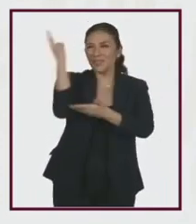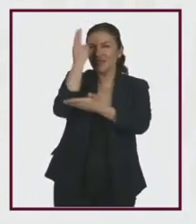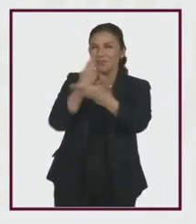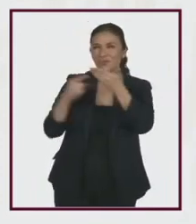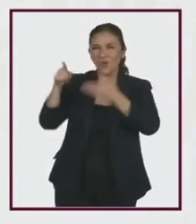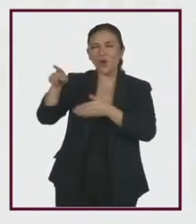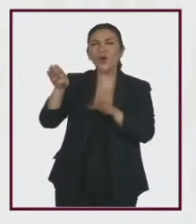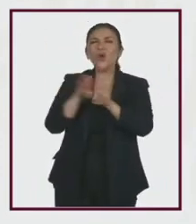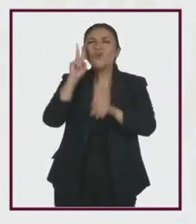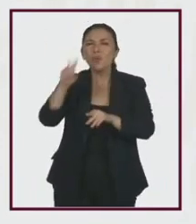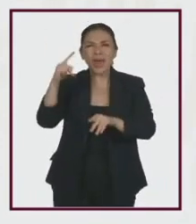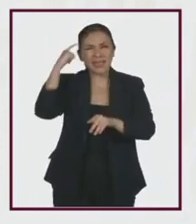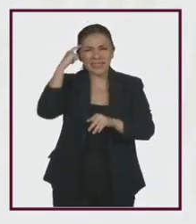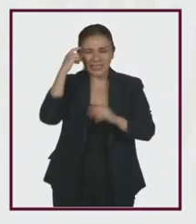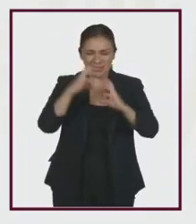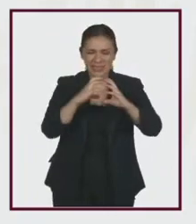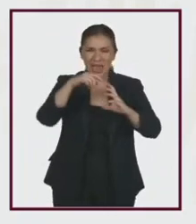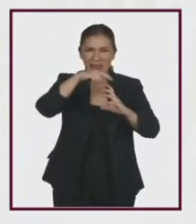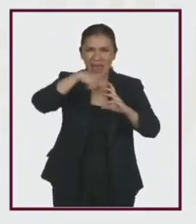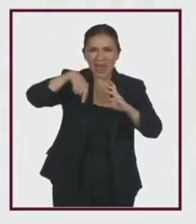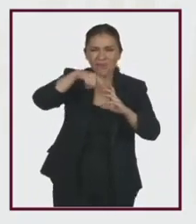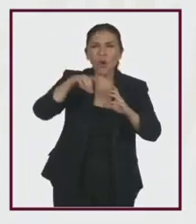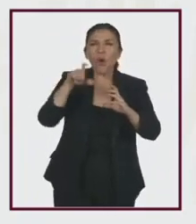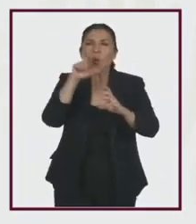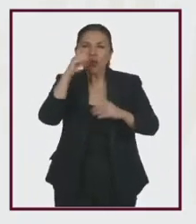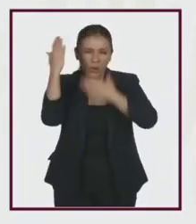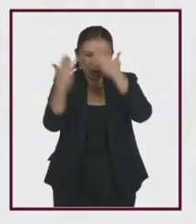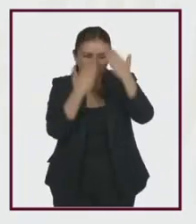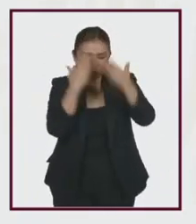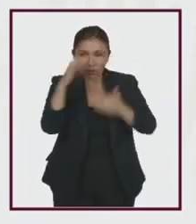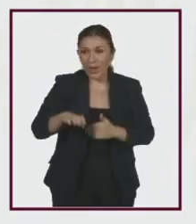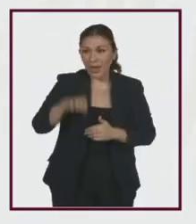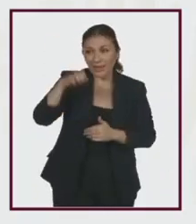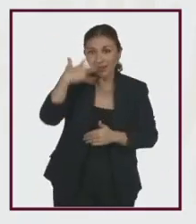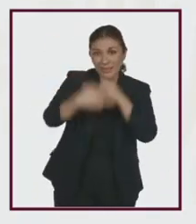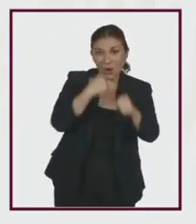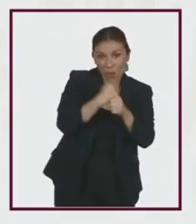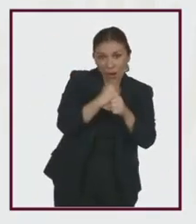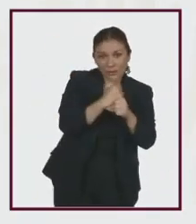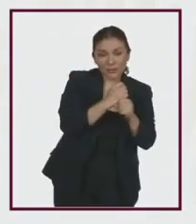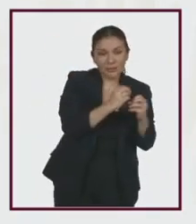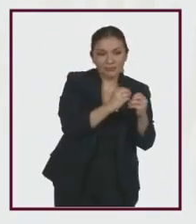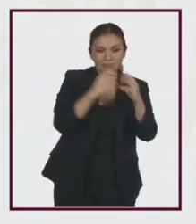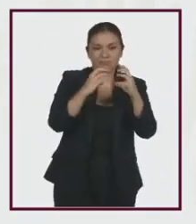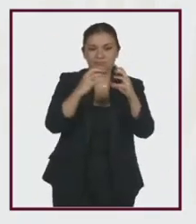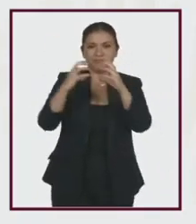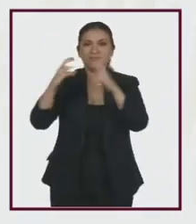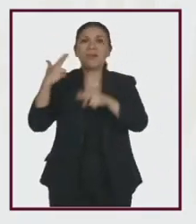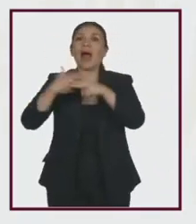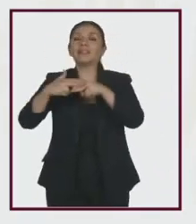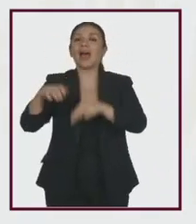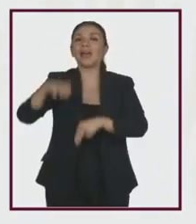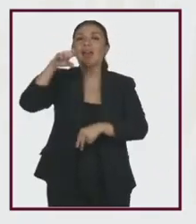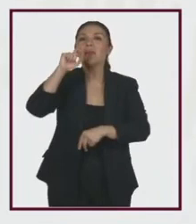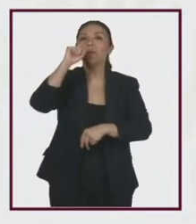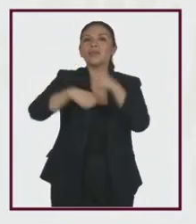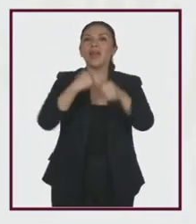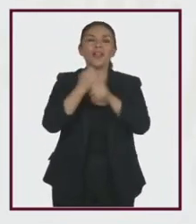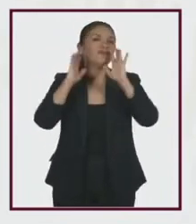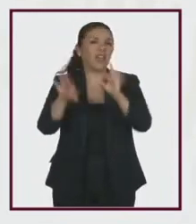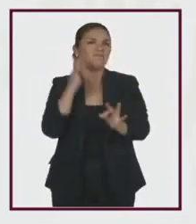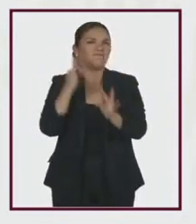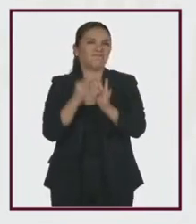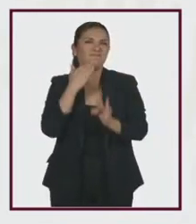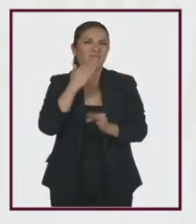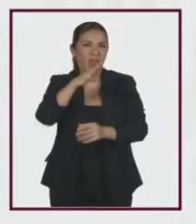ve el cerebro en algunos estudios cuando tenemos 5 años hasta que tenemos 20, cuando ya está completamente